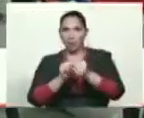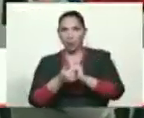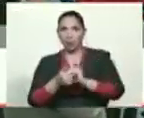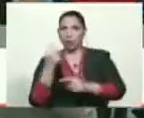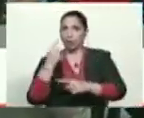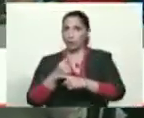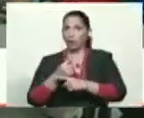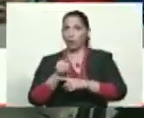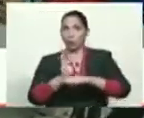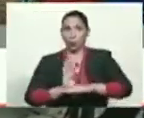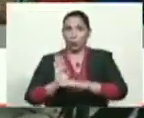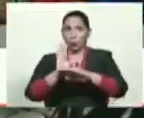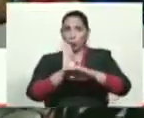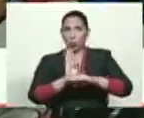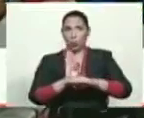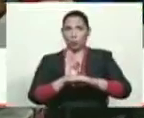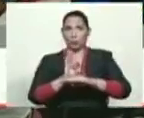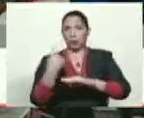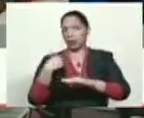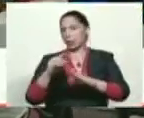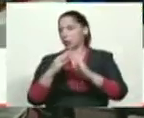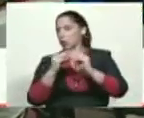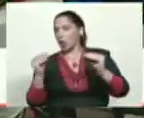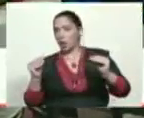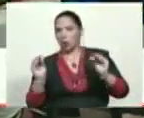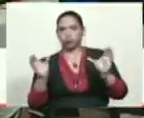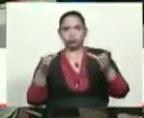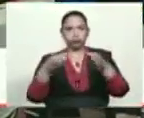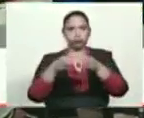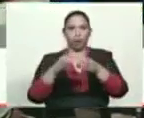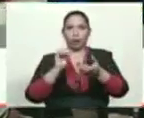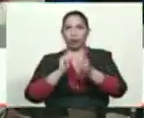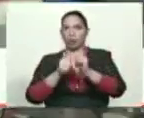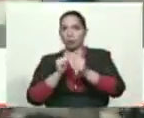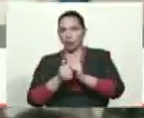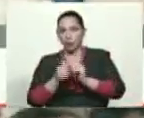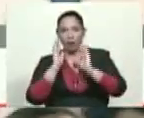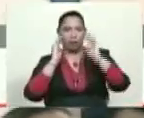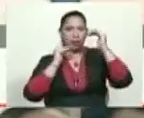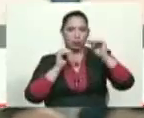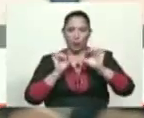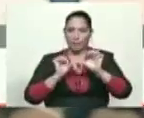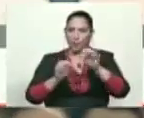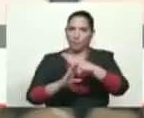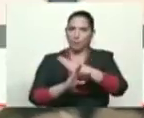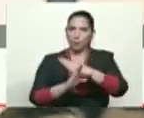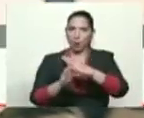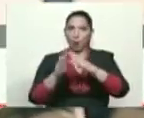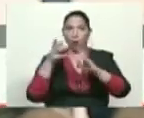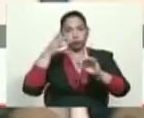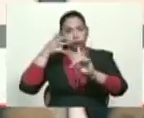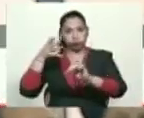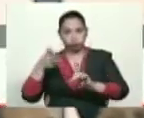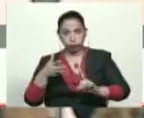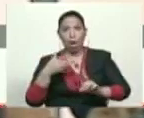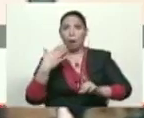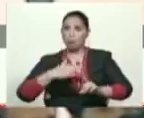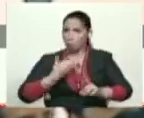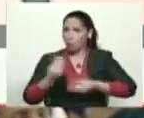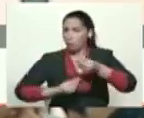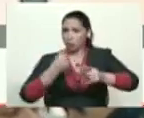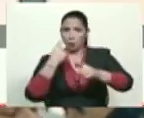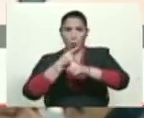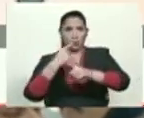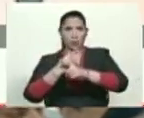cuidar que tengan todos sus equipos deportivos tengan la atención permanente podemos hacer competencias